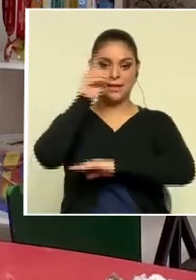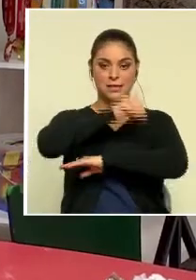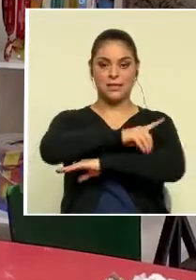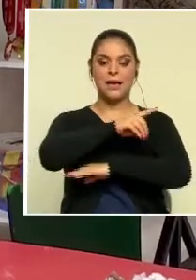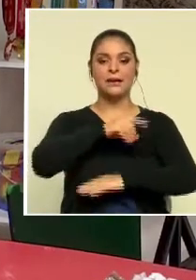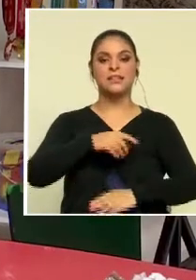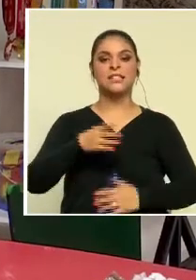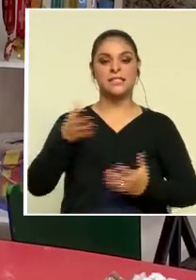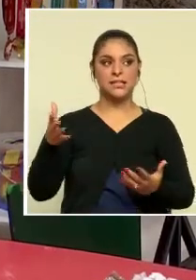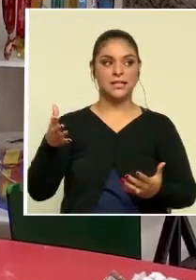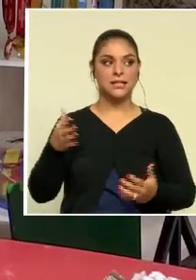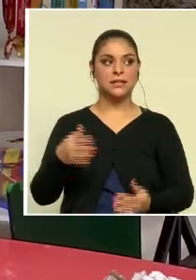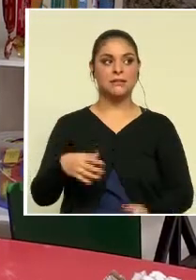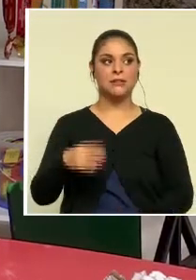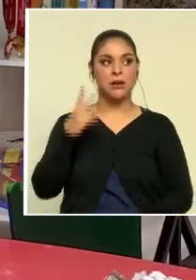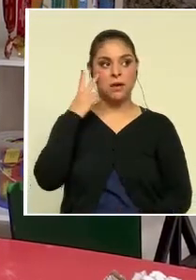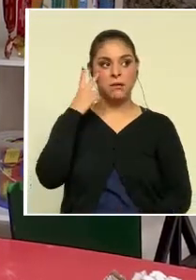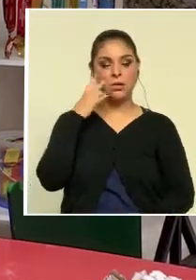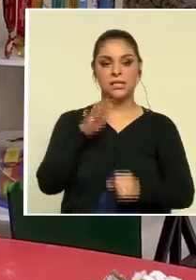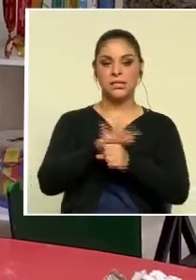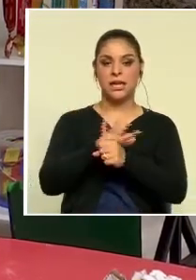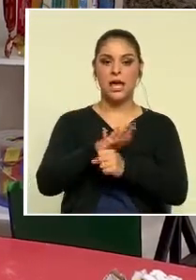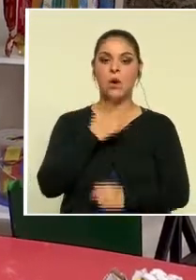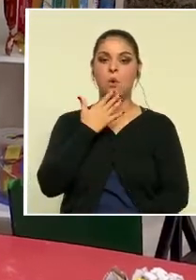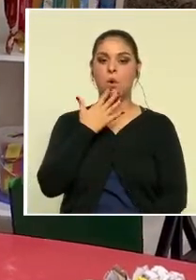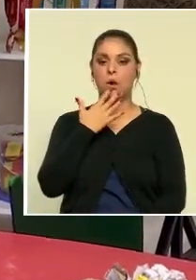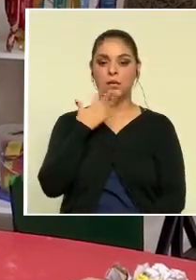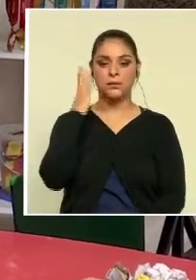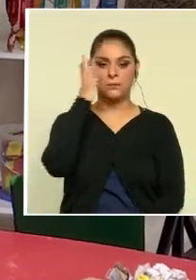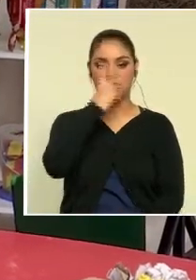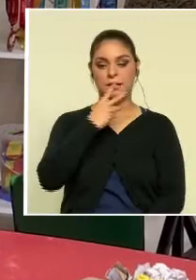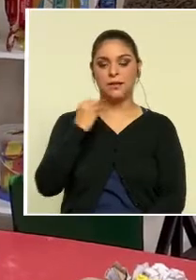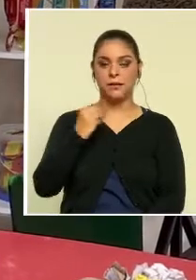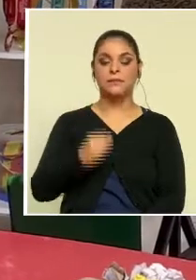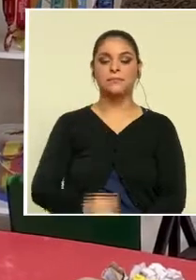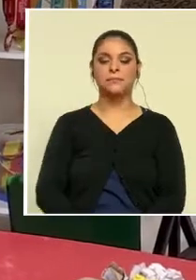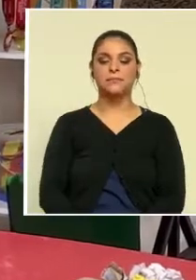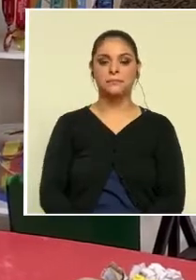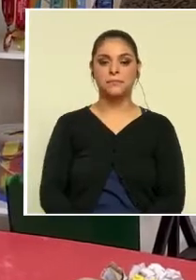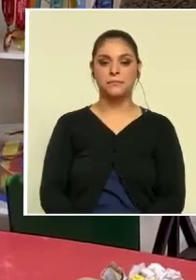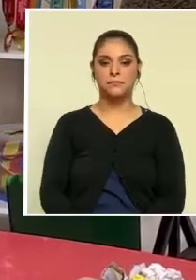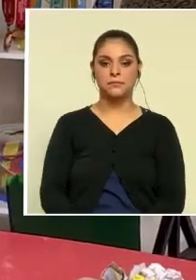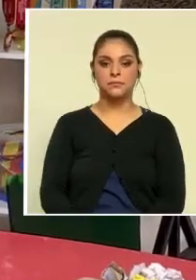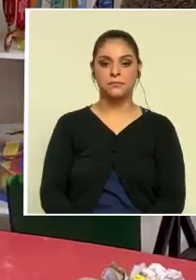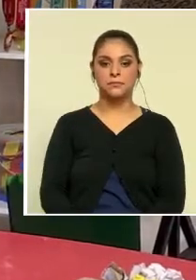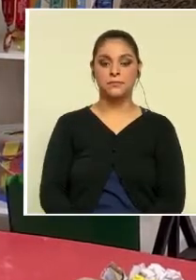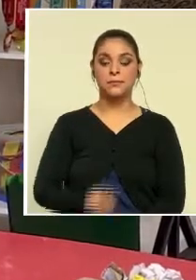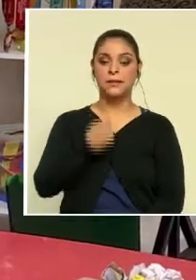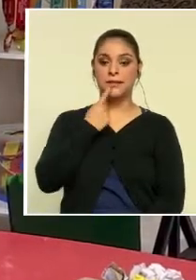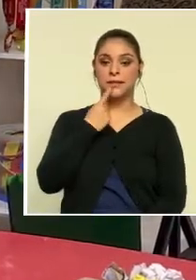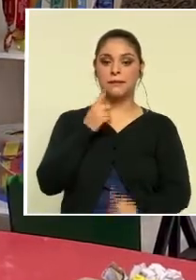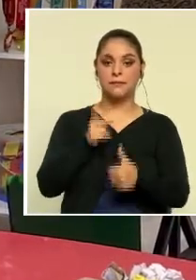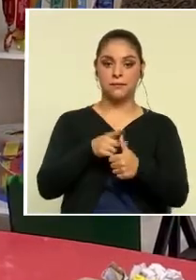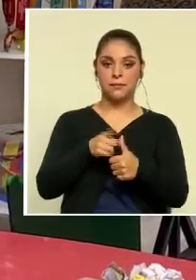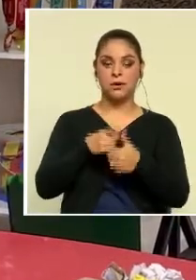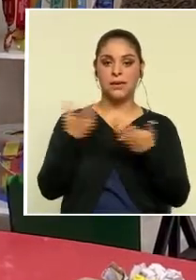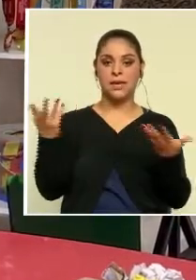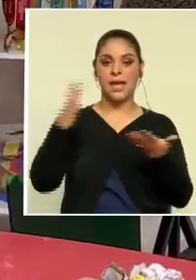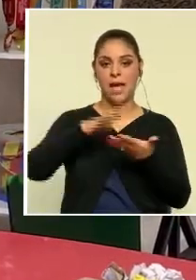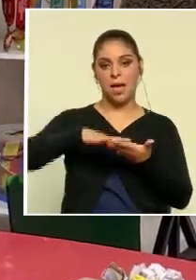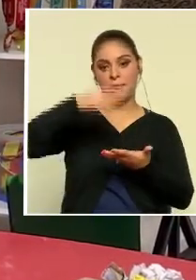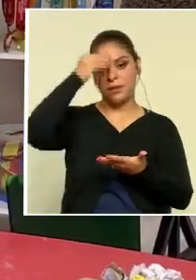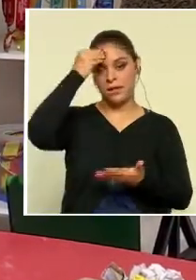hay unos niños y unas niñas y está llena de colores me encanta niña buena bueno dice lo primero que aprendimos